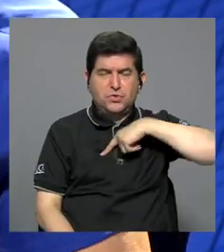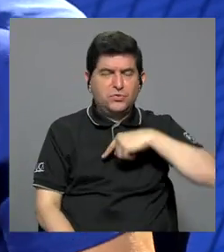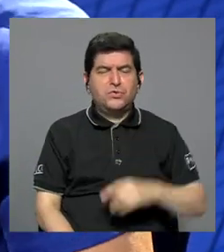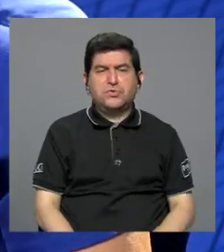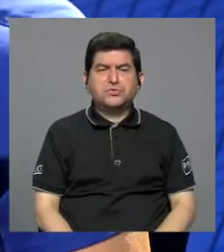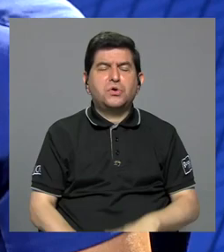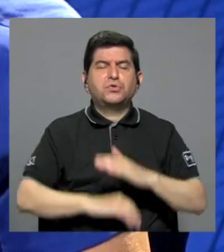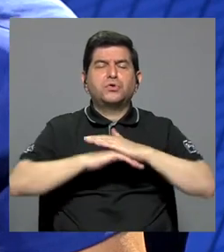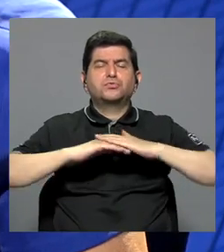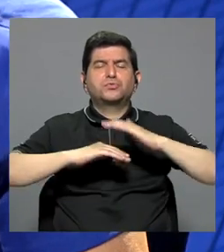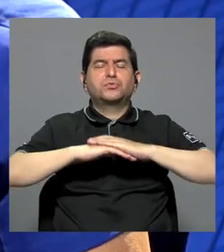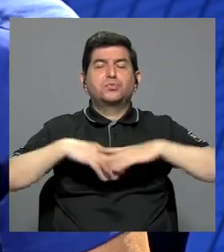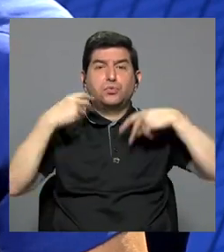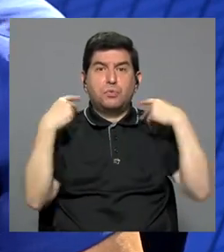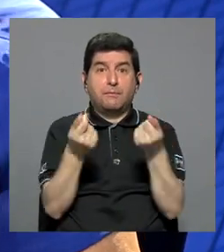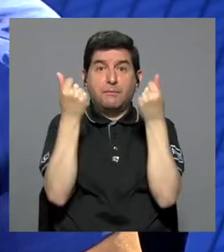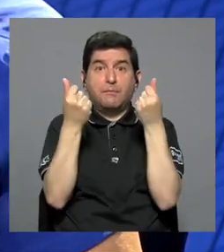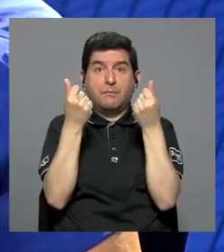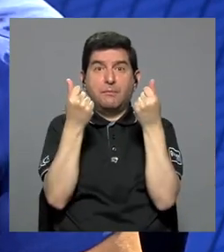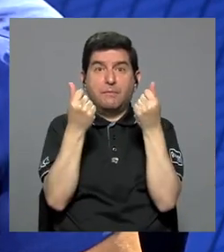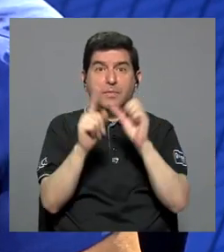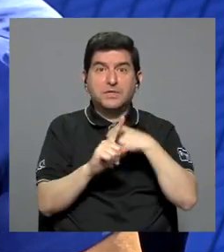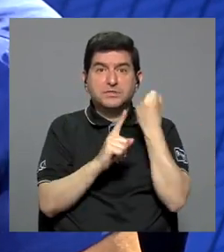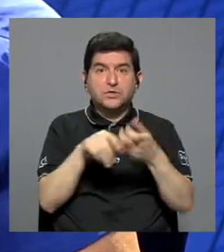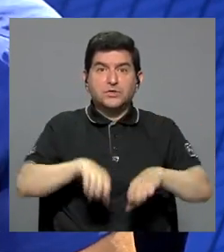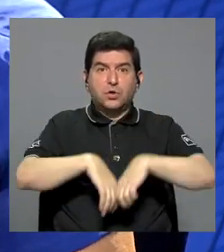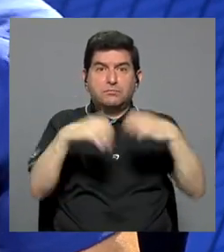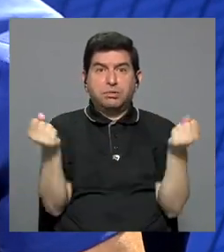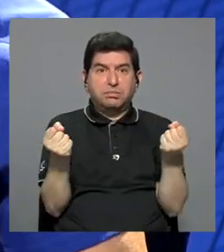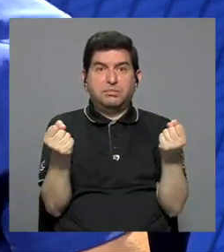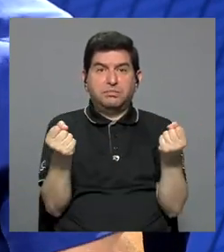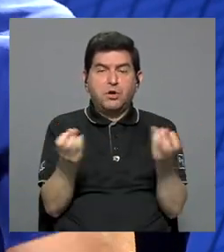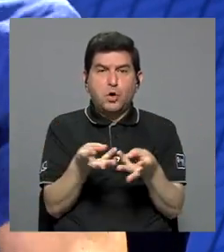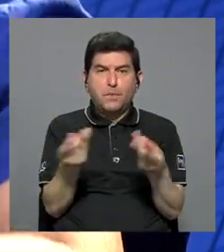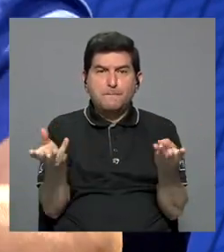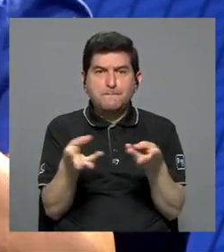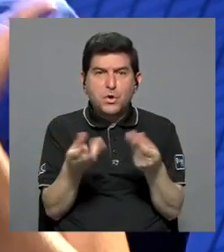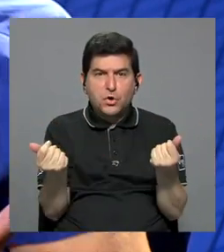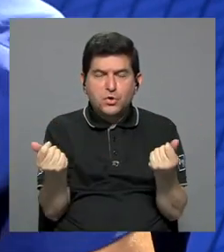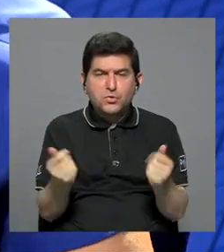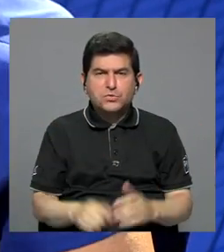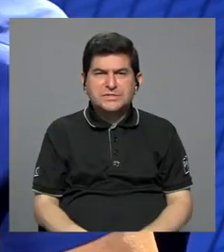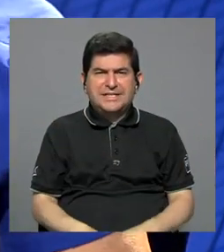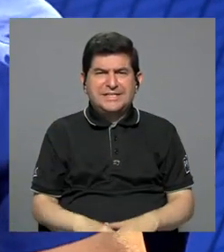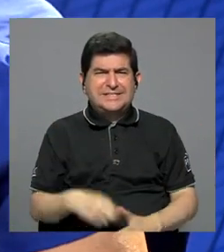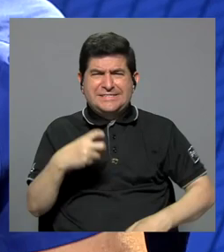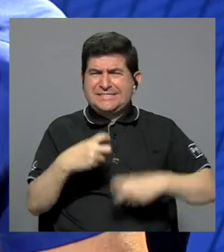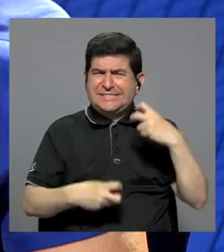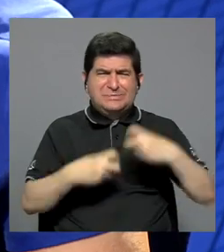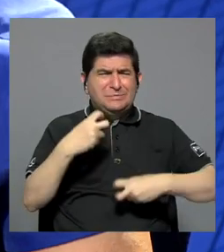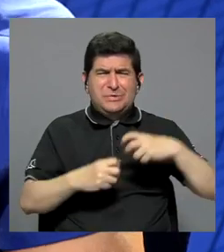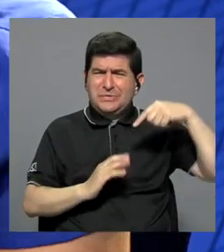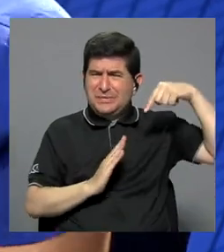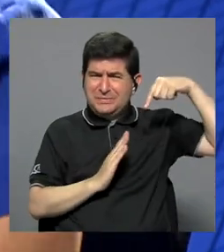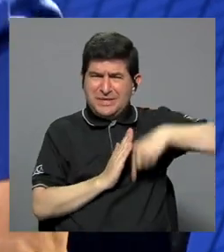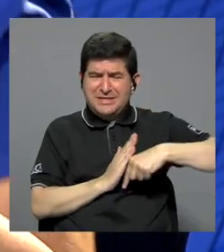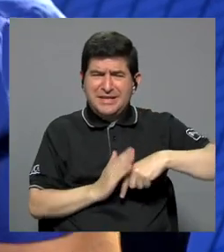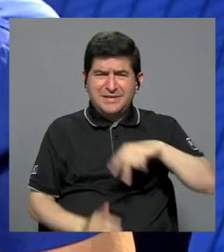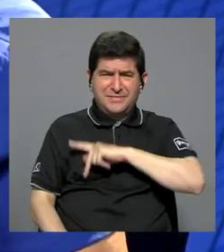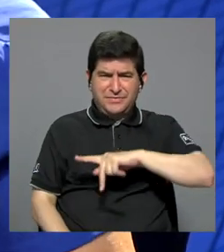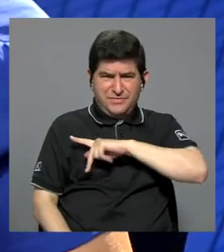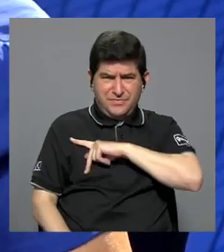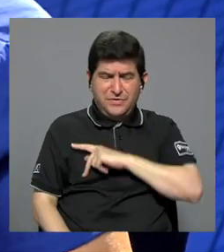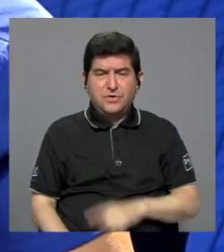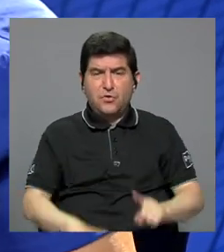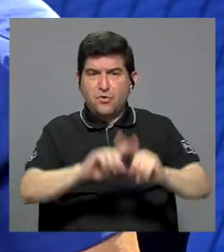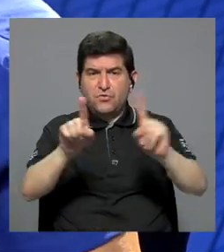encontrado cómodos, y de repente eso se rompe y genera una gran crisis personal en el cual se